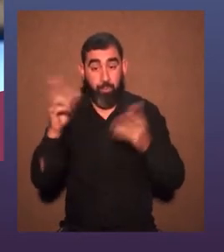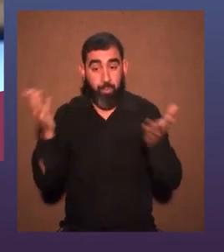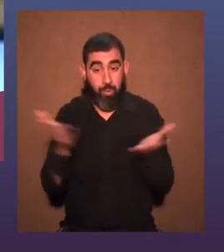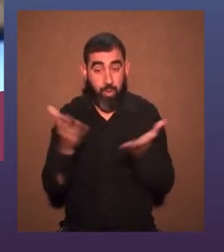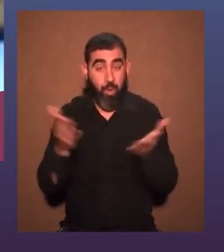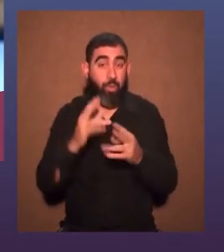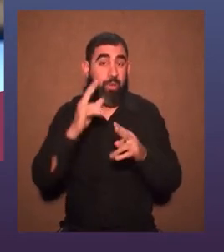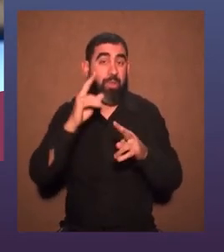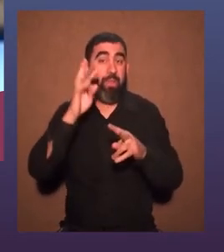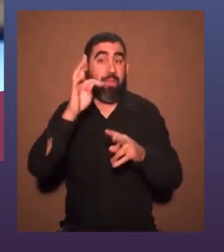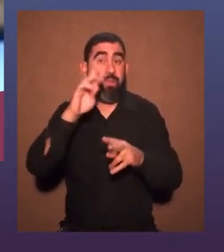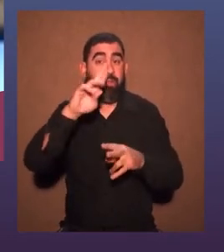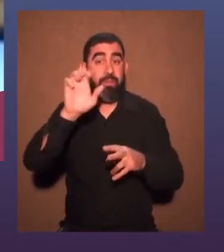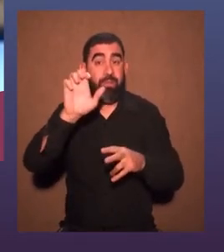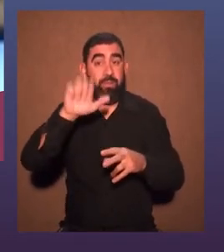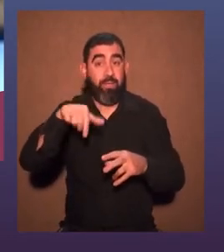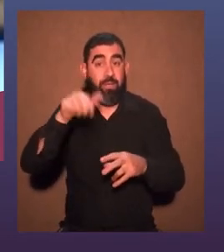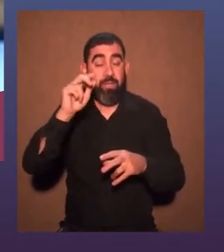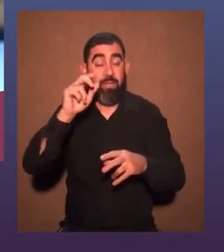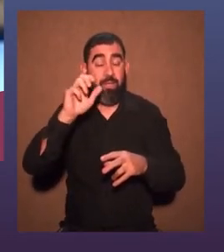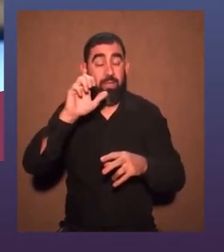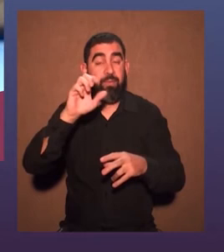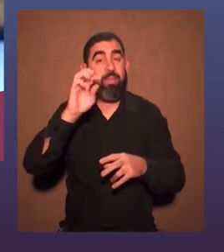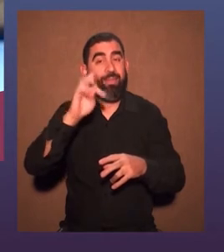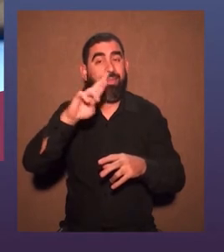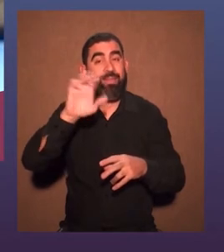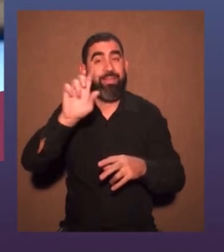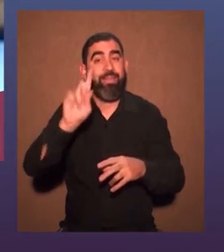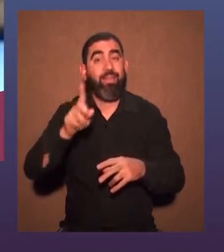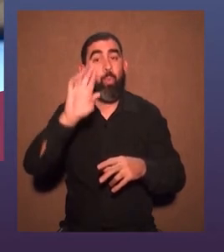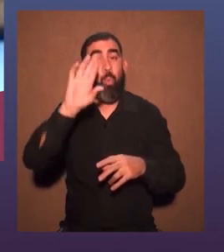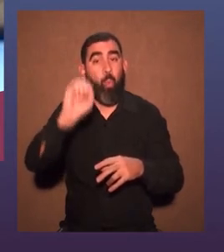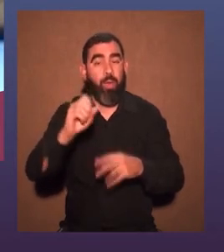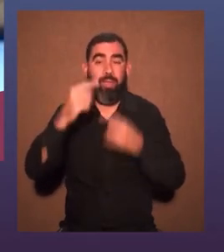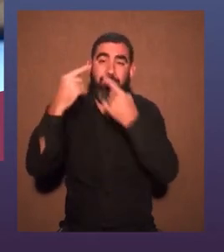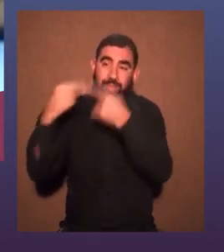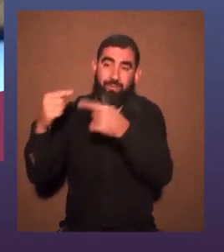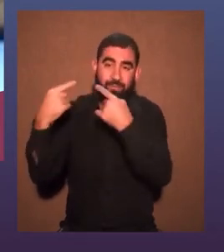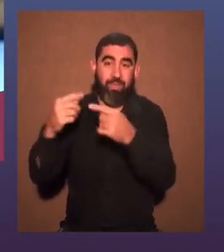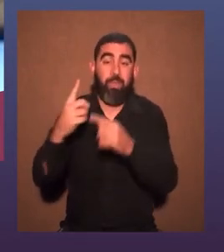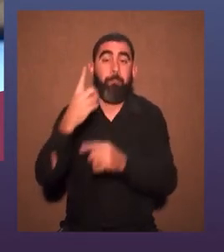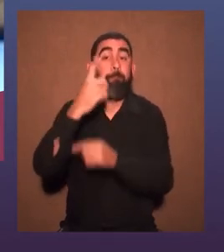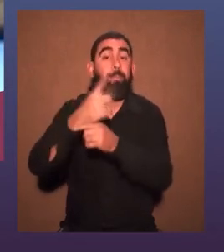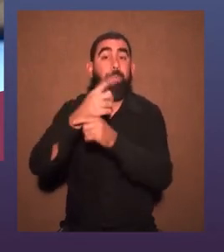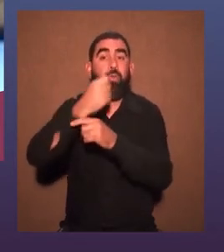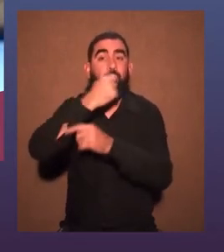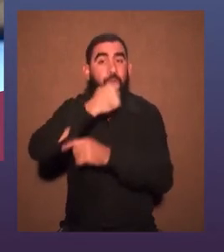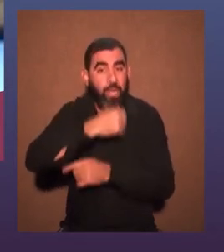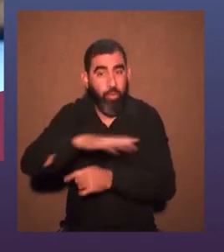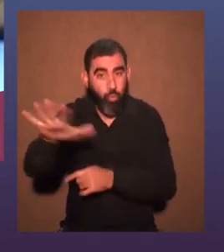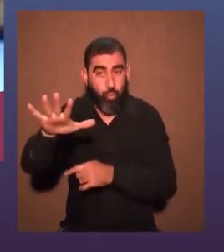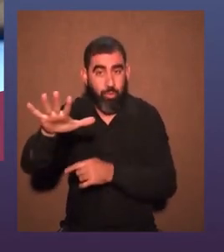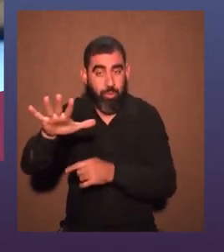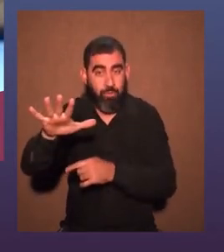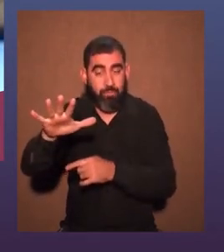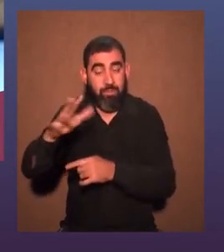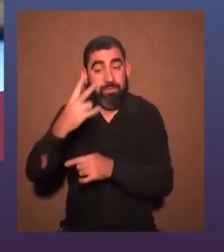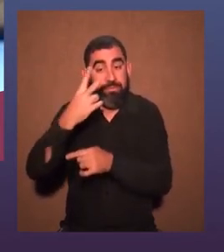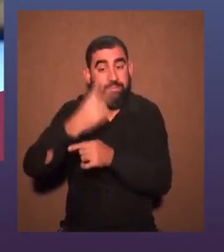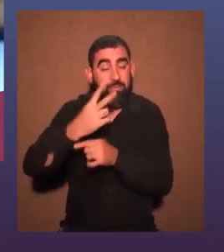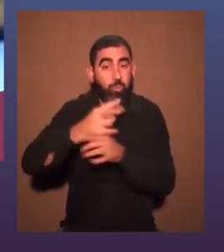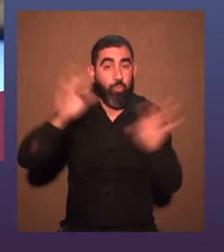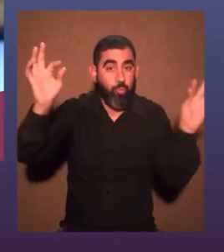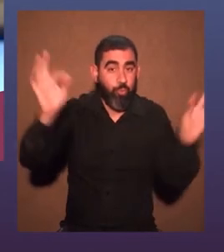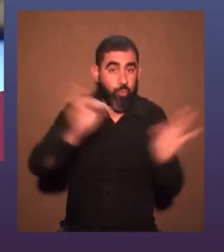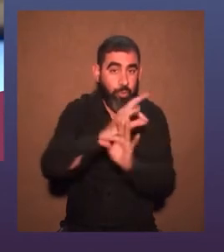ahora de La Tregua, es diferente, porque es la historia que se impone antes que nada,